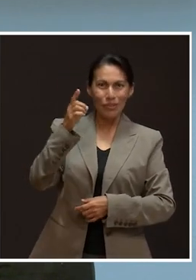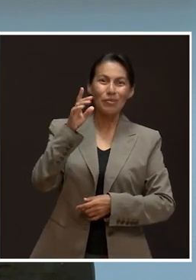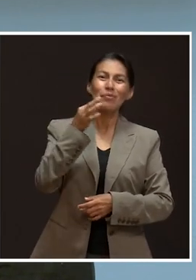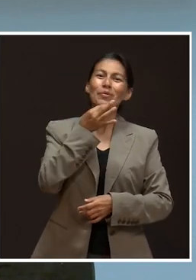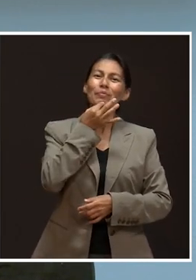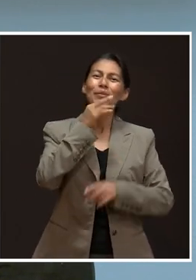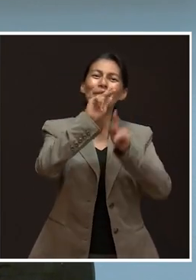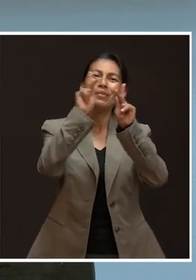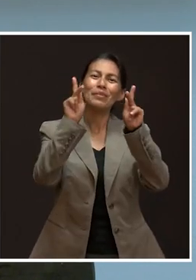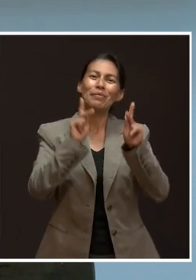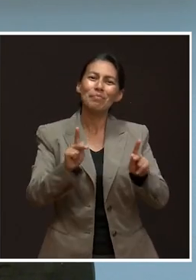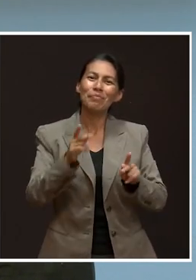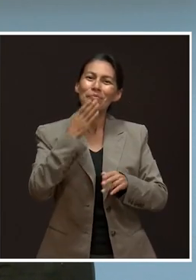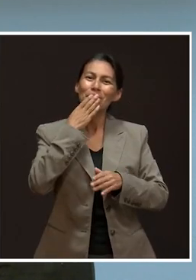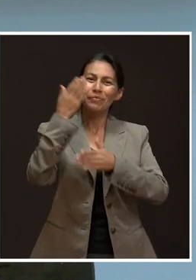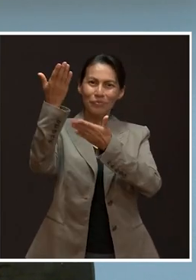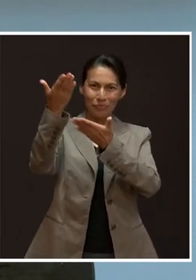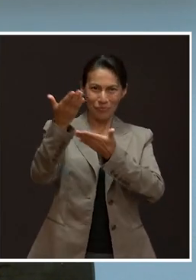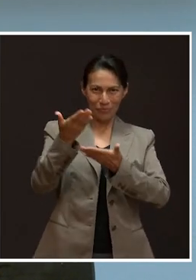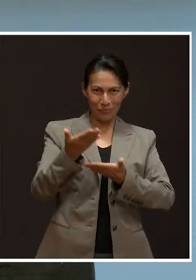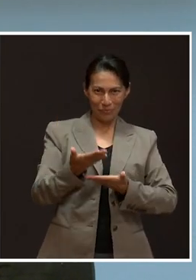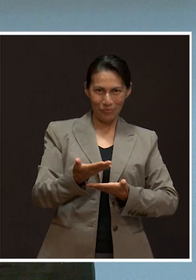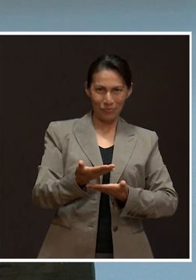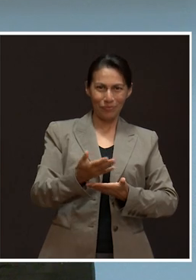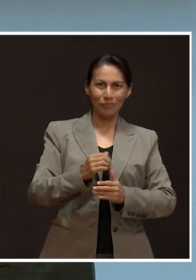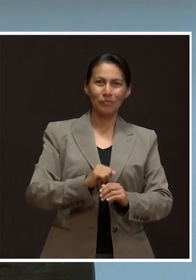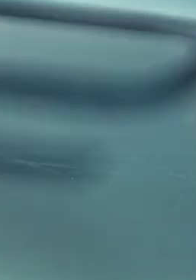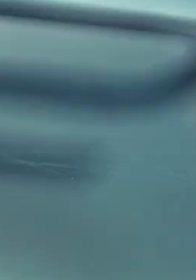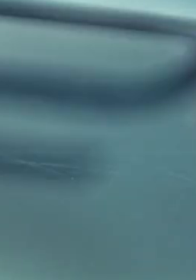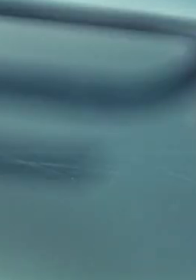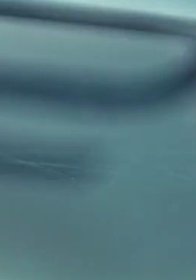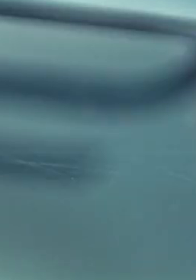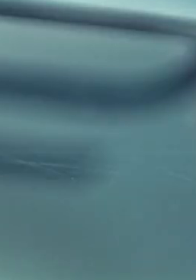bienvenidos a un momento de paz.